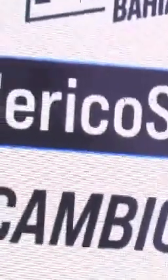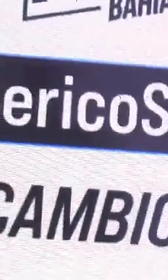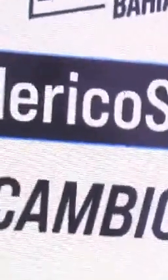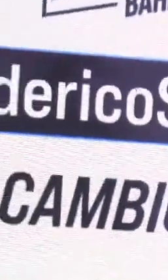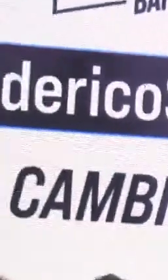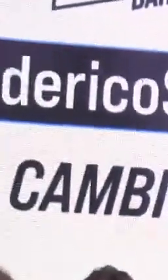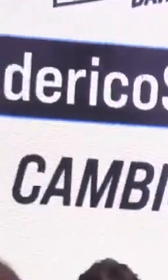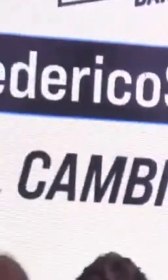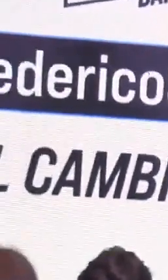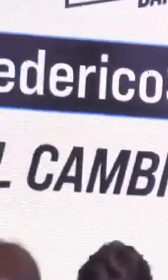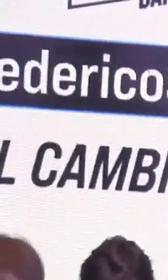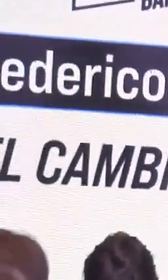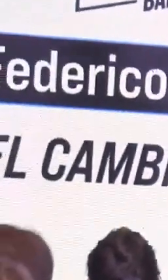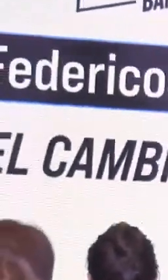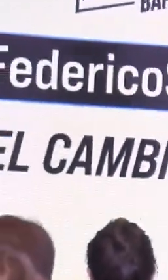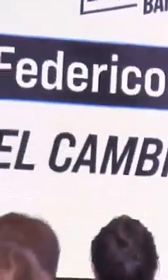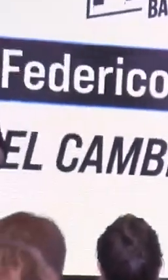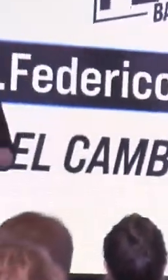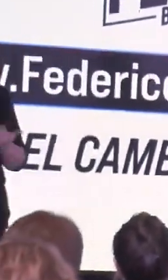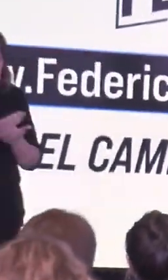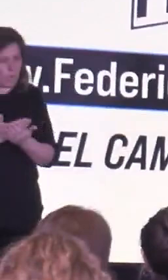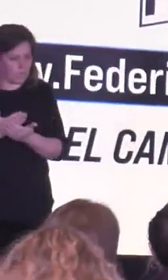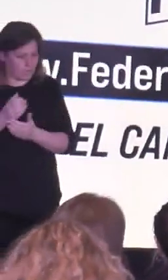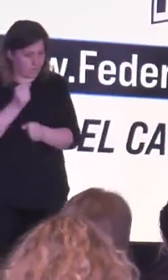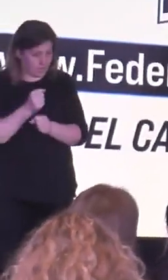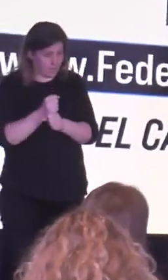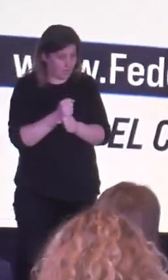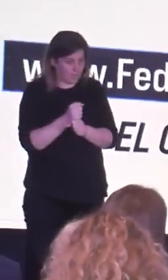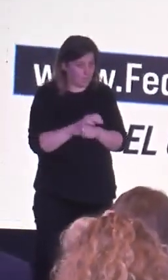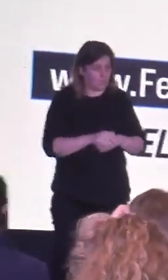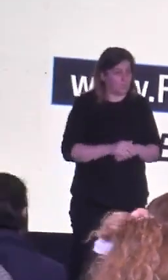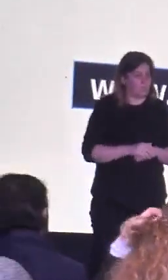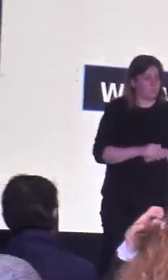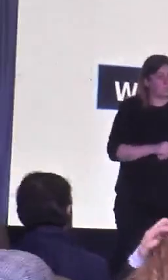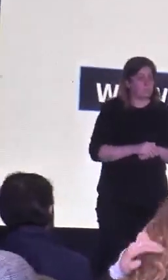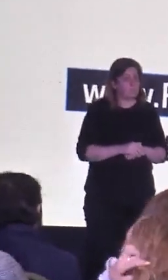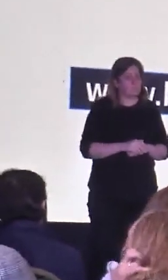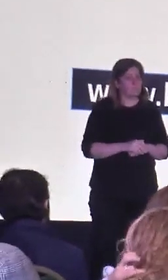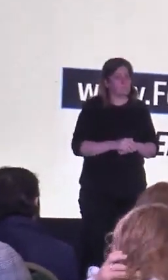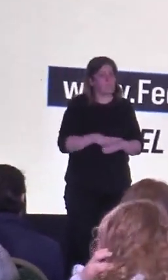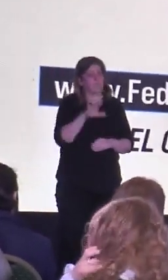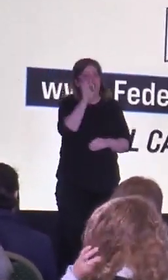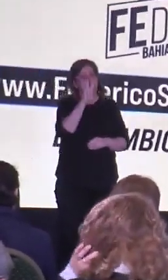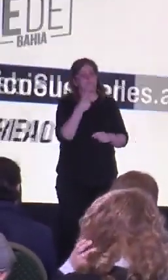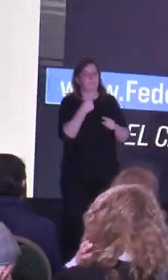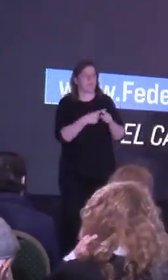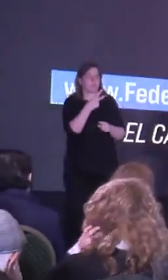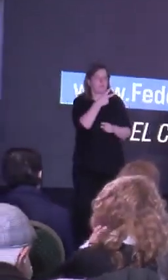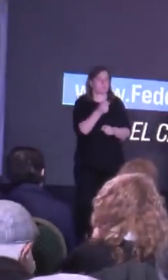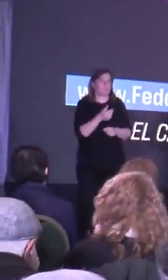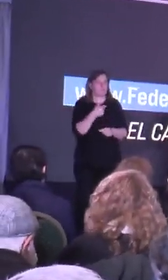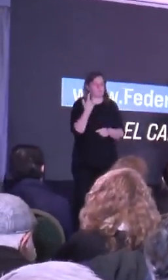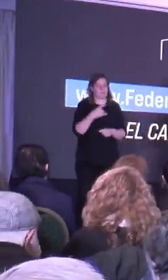mostró las más de 200 propuestas, no es un enunciado descriptivo de